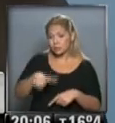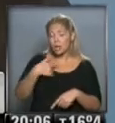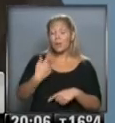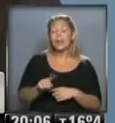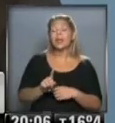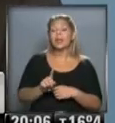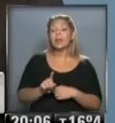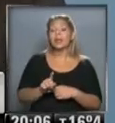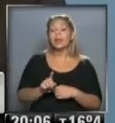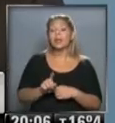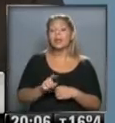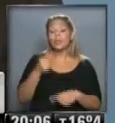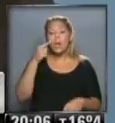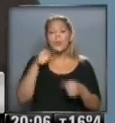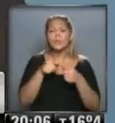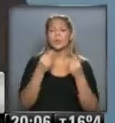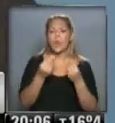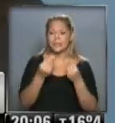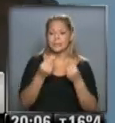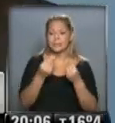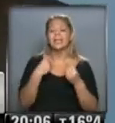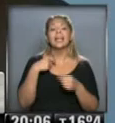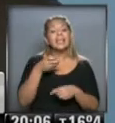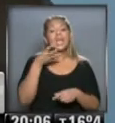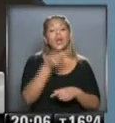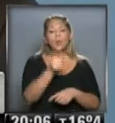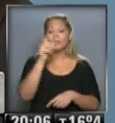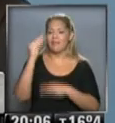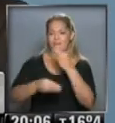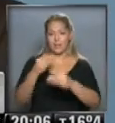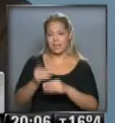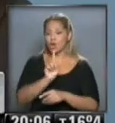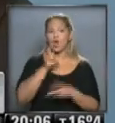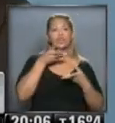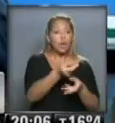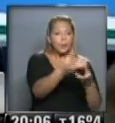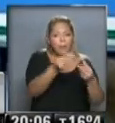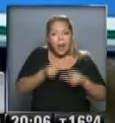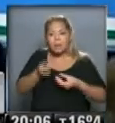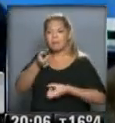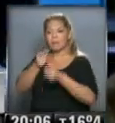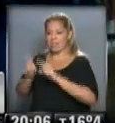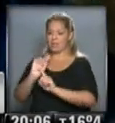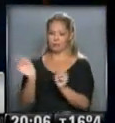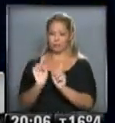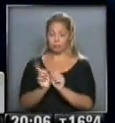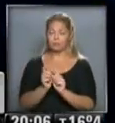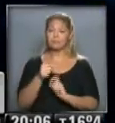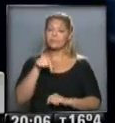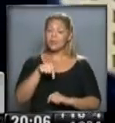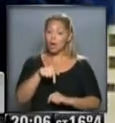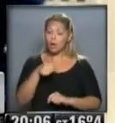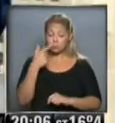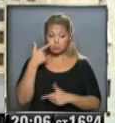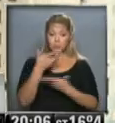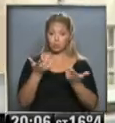no, el objetivo es el consumo familiar y no precisamente otro. Si bien hoy se conoció que la